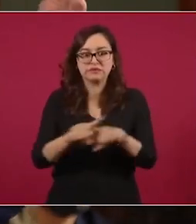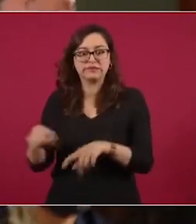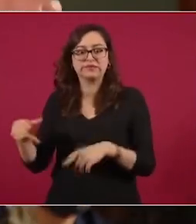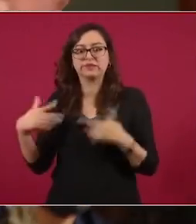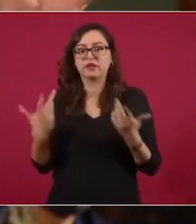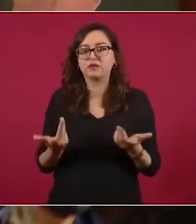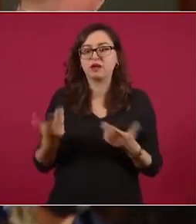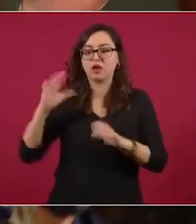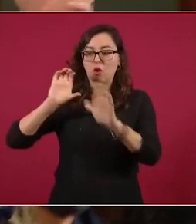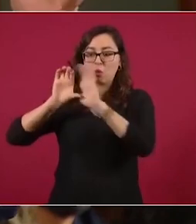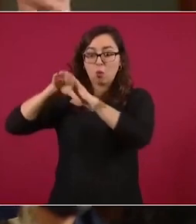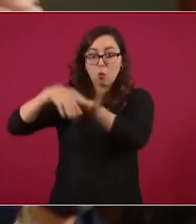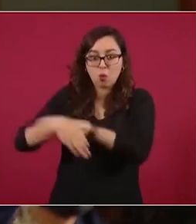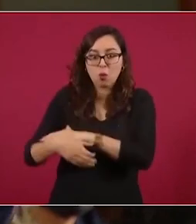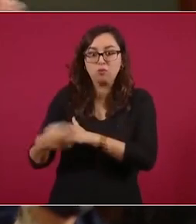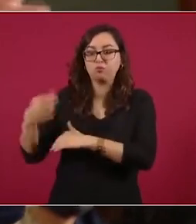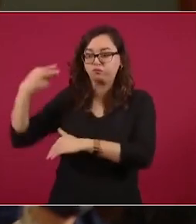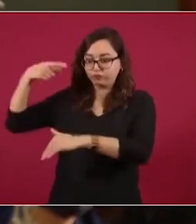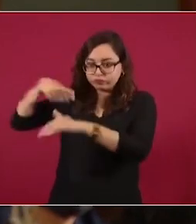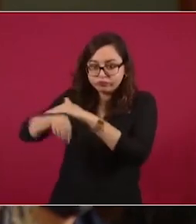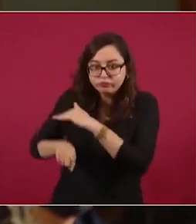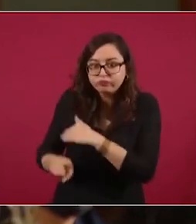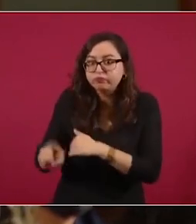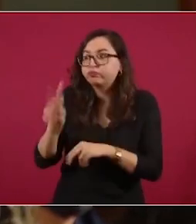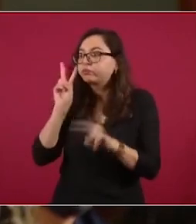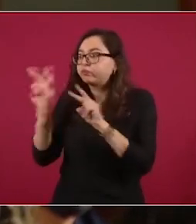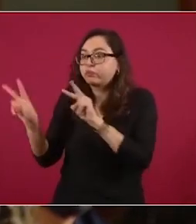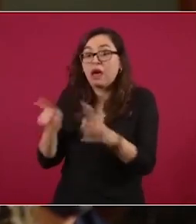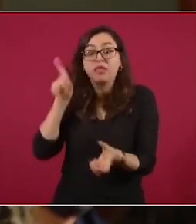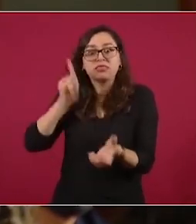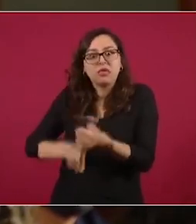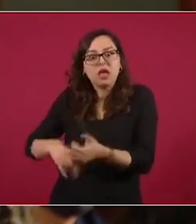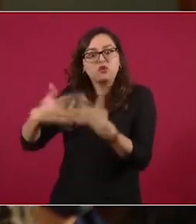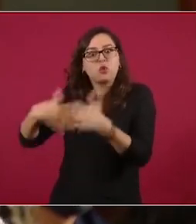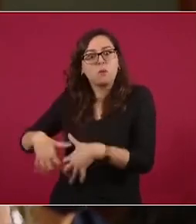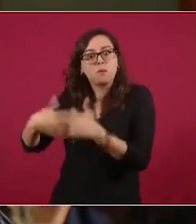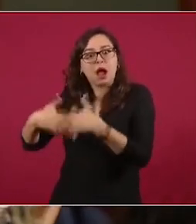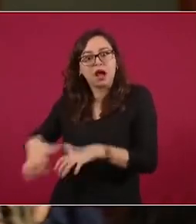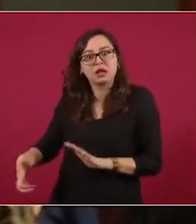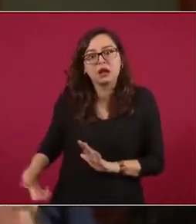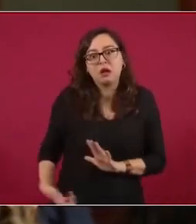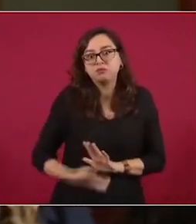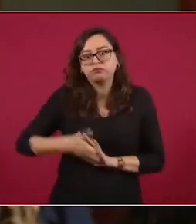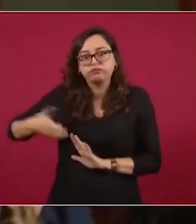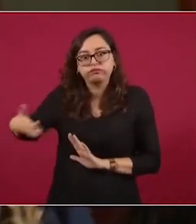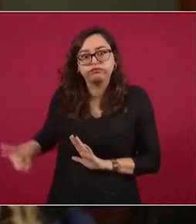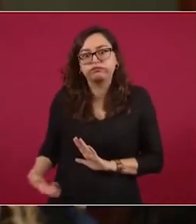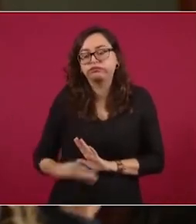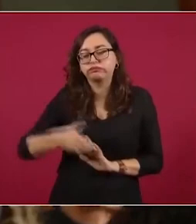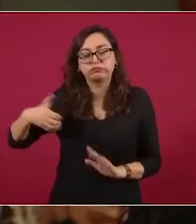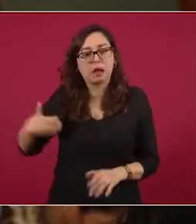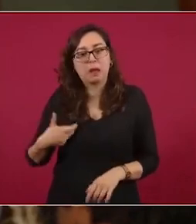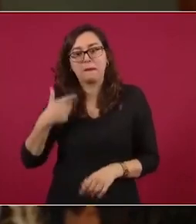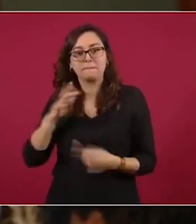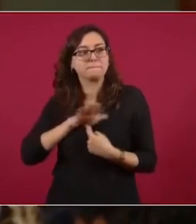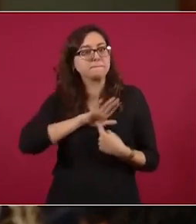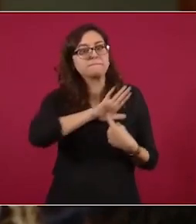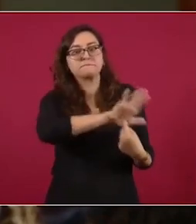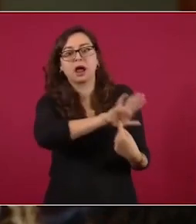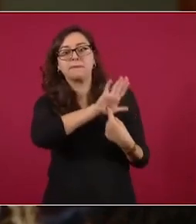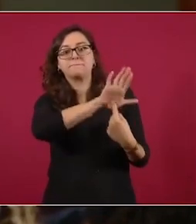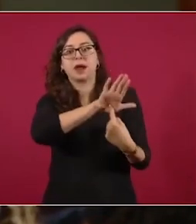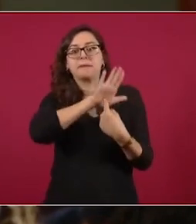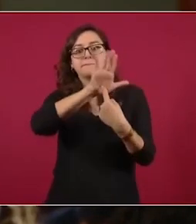salen con videos, muestran que ahí están las máquinas y hay un constante posicionamiento todo el